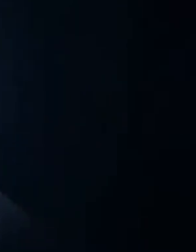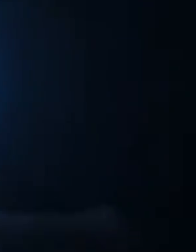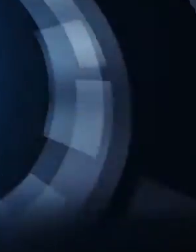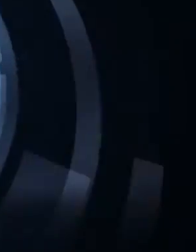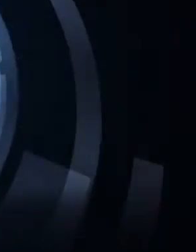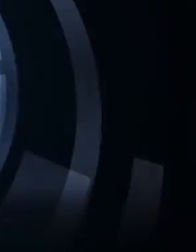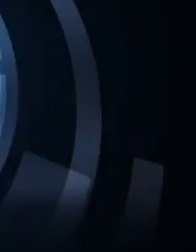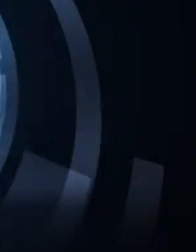¡Gracias!